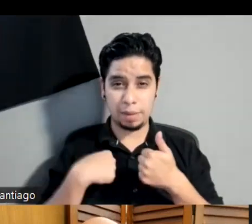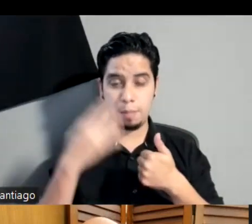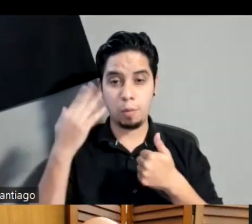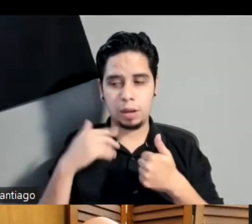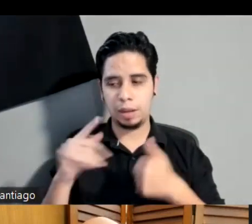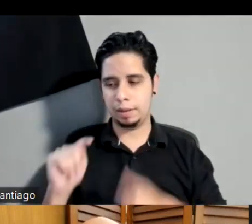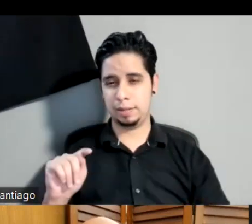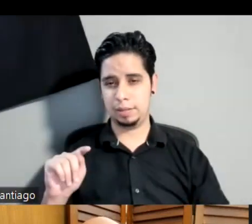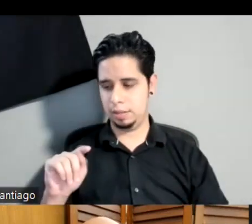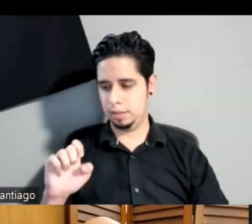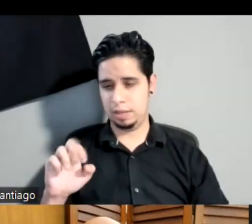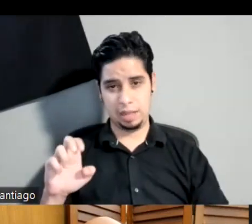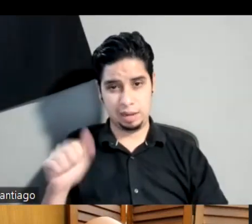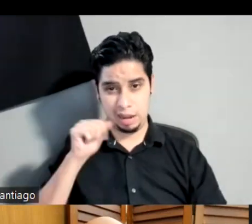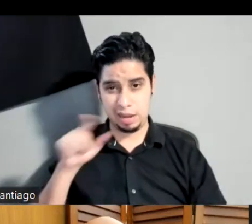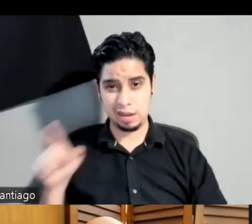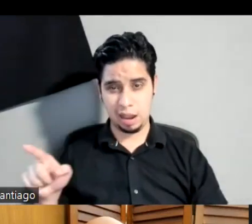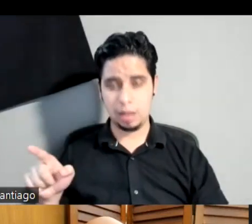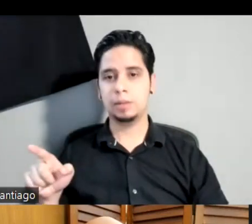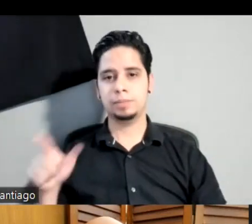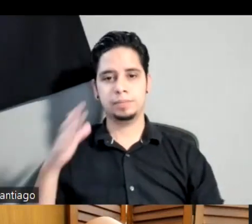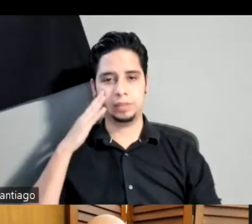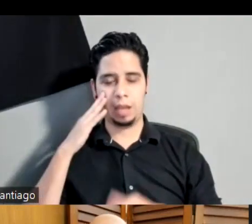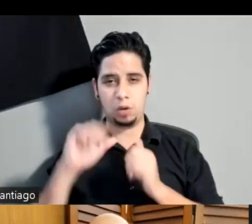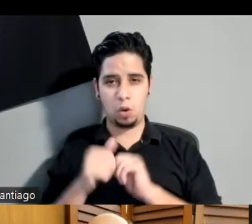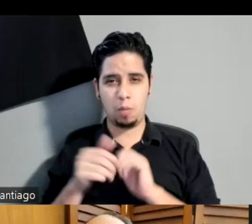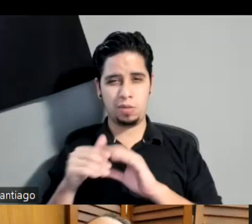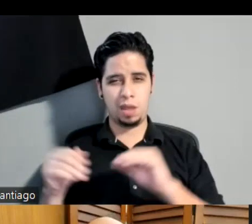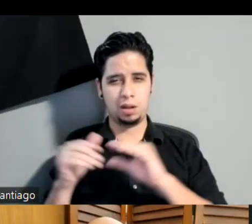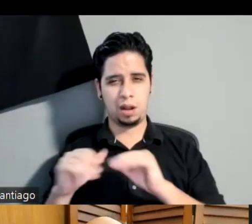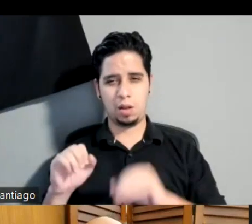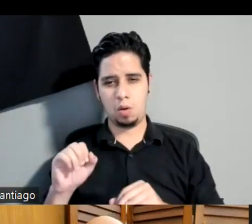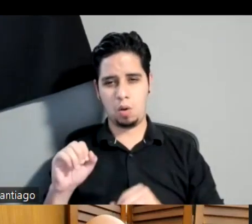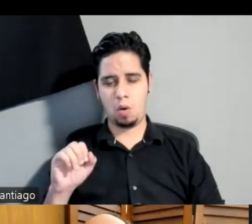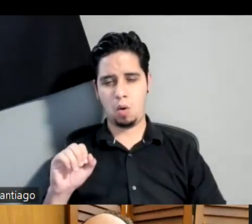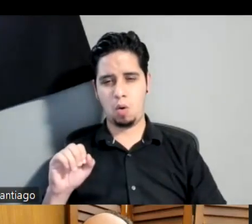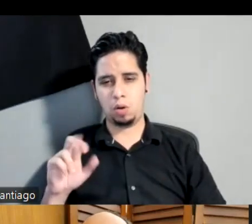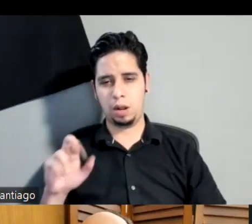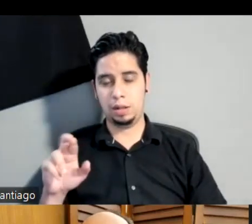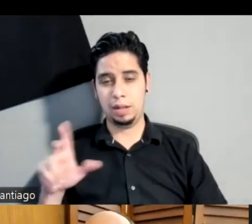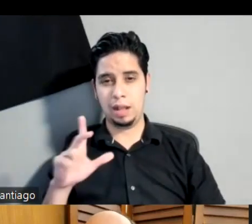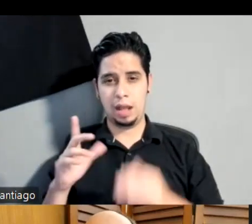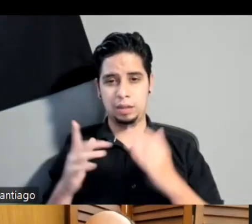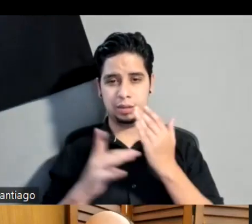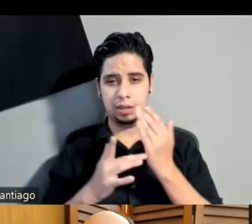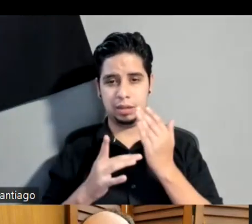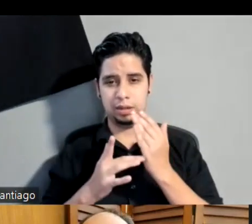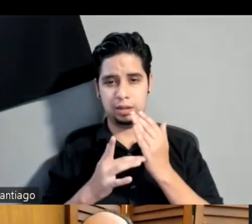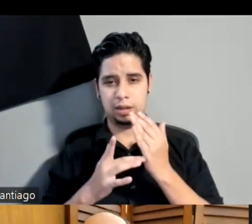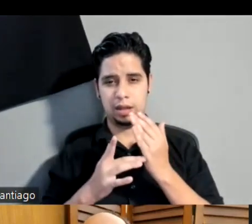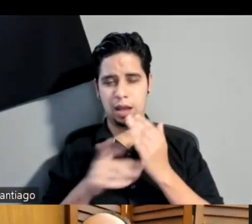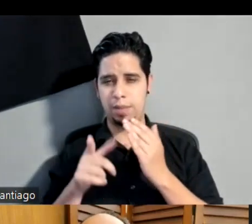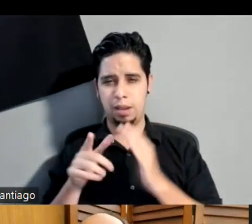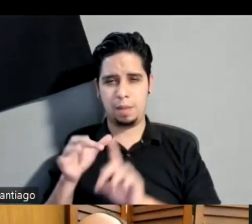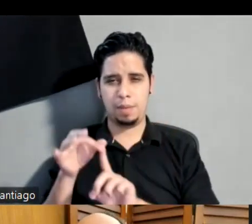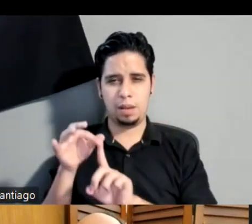también es narrador oral. Uh-huh. Y la técnica de la narración oral es bien particular porque